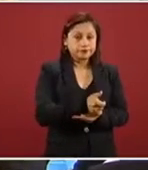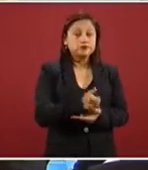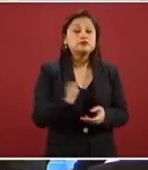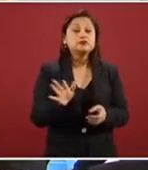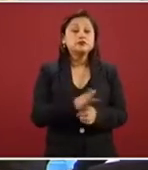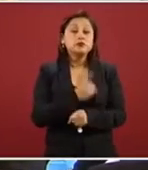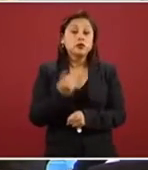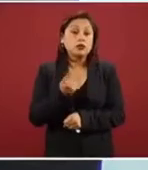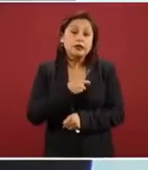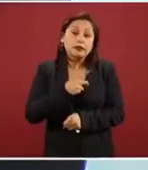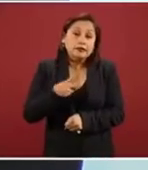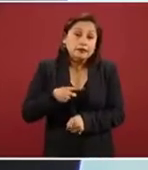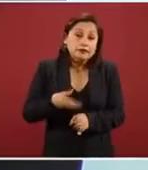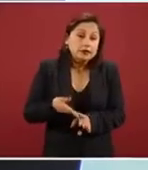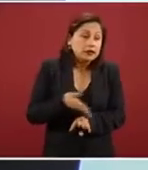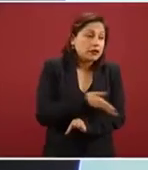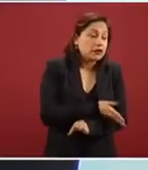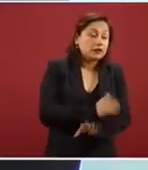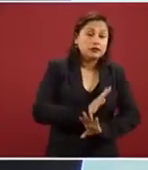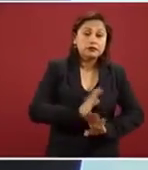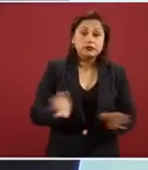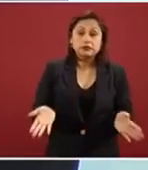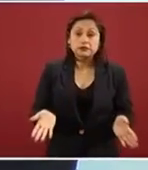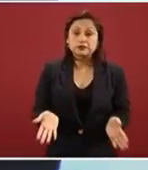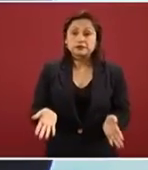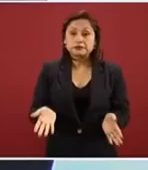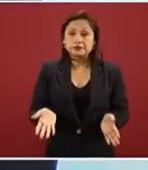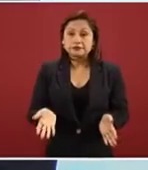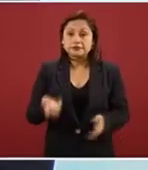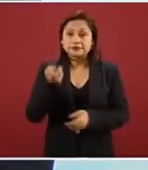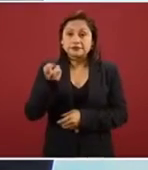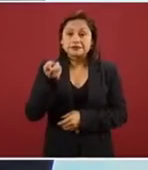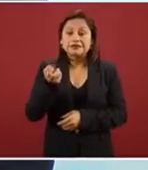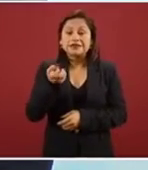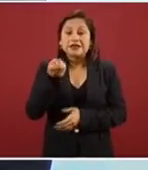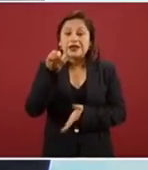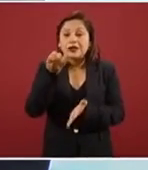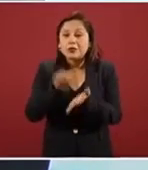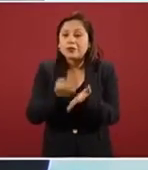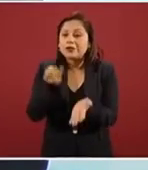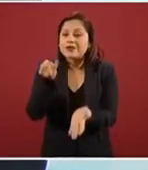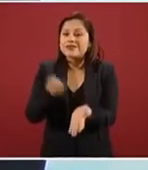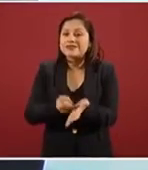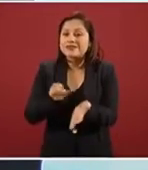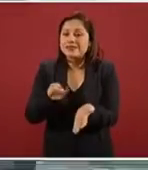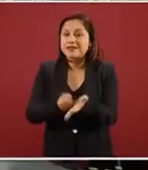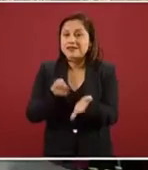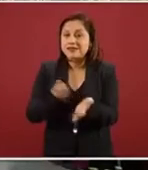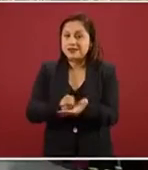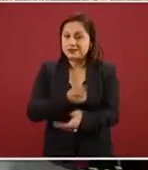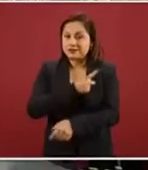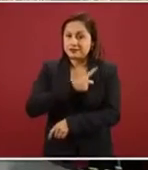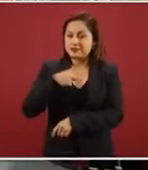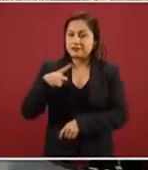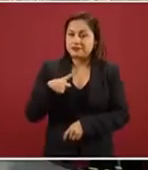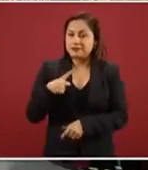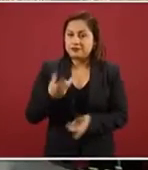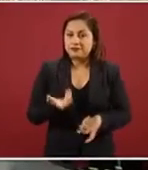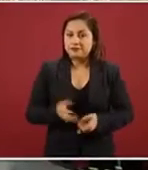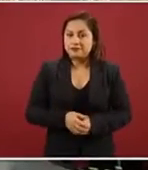deuda, por el pago del servicio de deuda, de intereses de la deuda. Entonces,